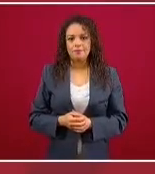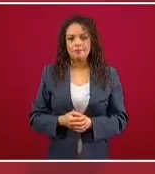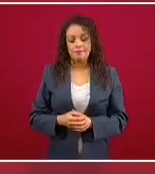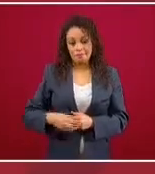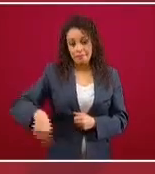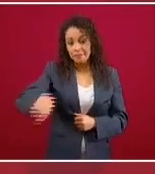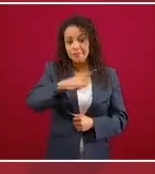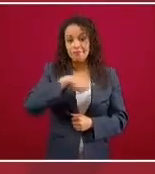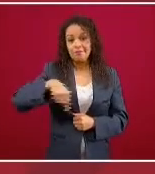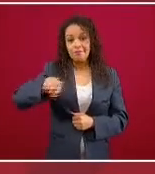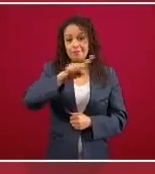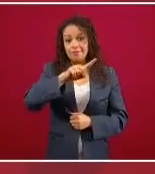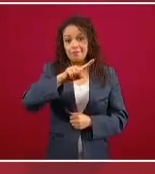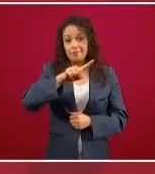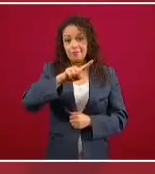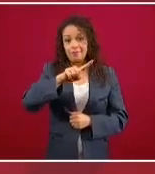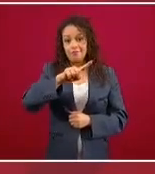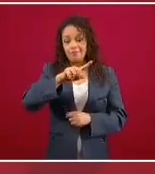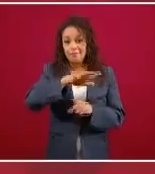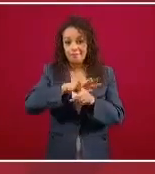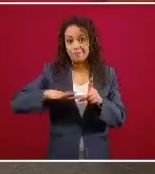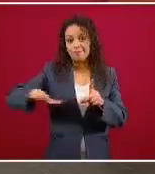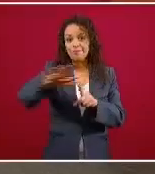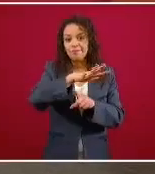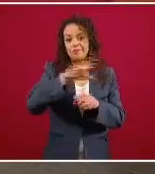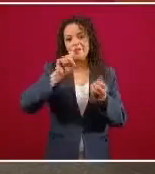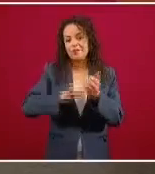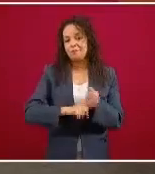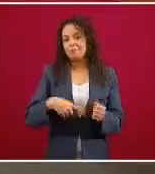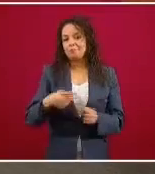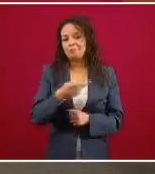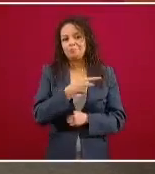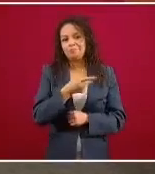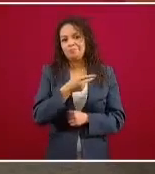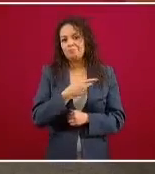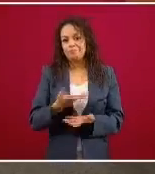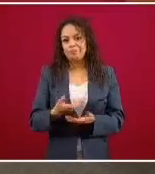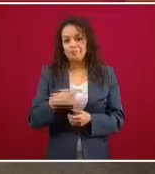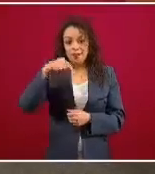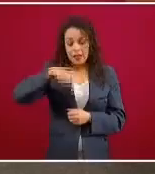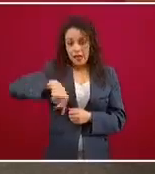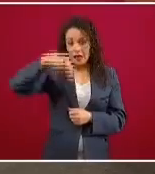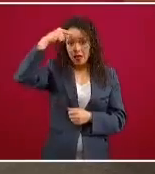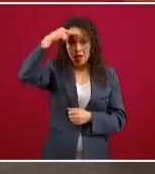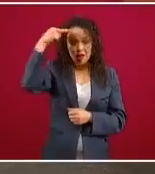al pueblo. En el caso de México no fue así.